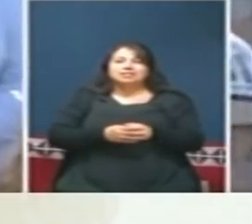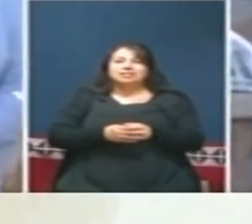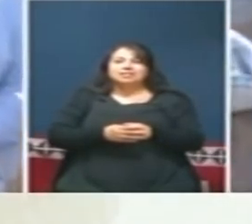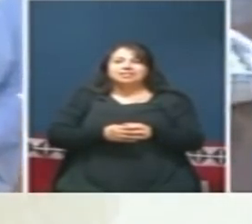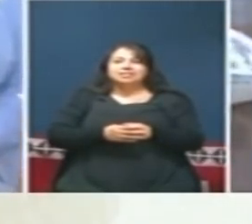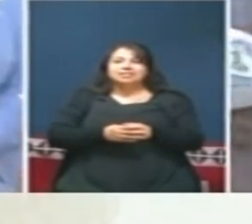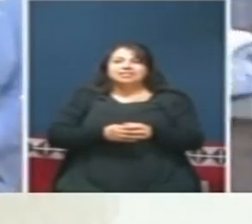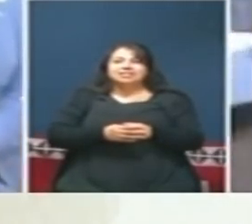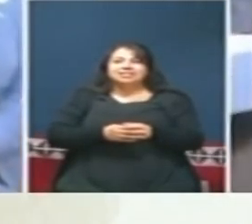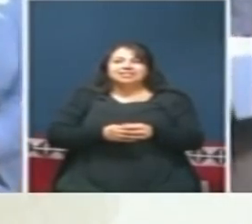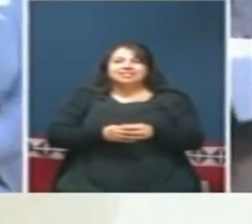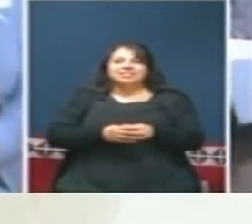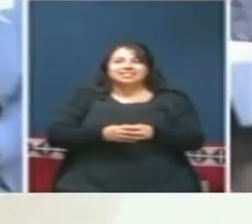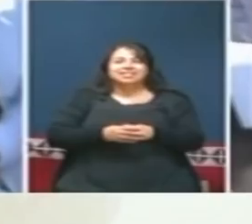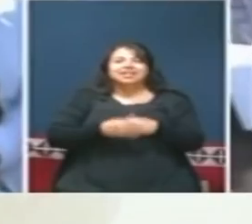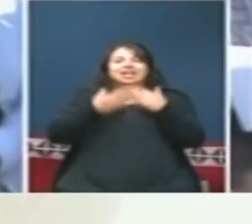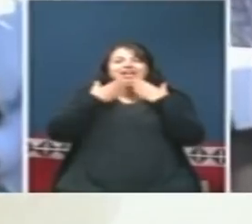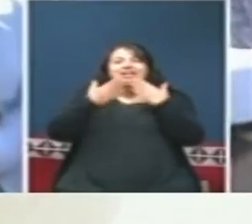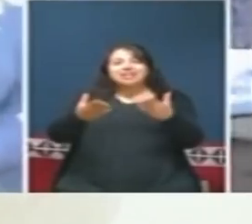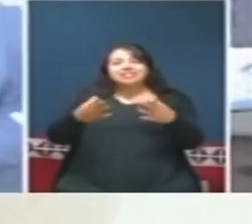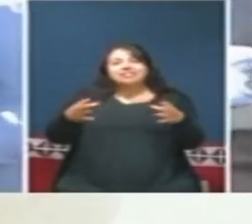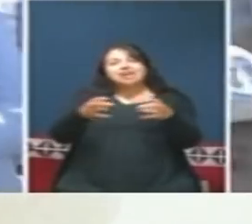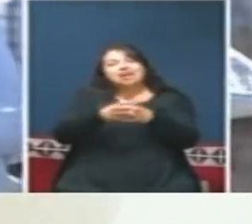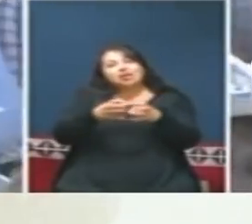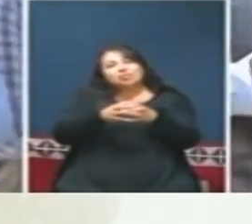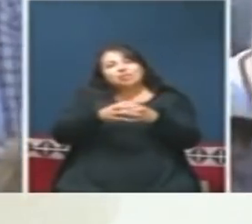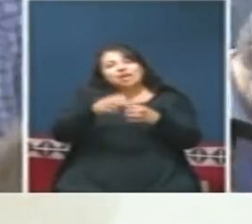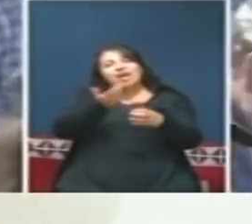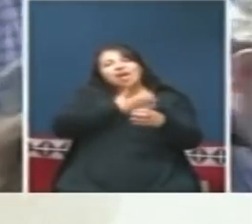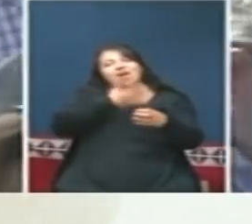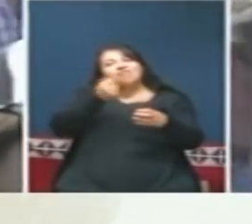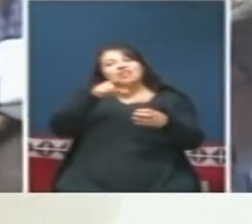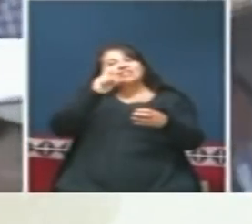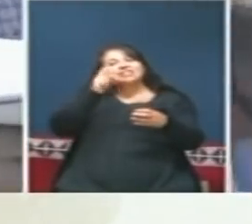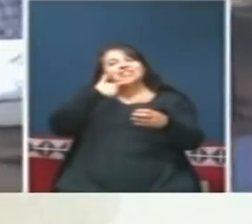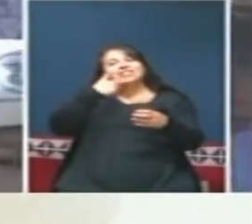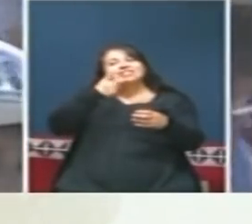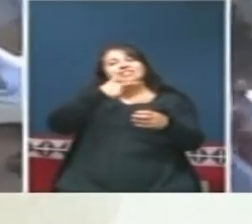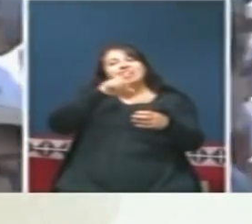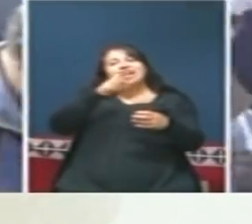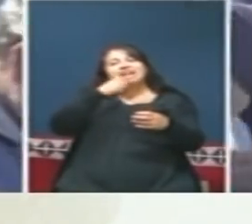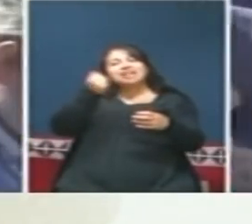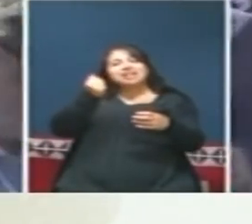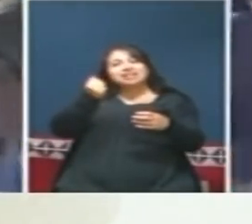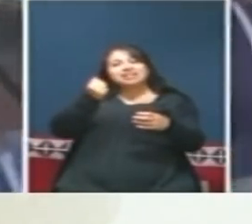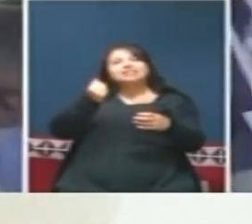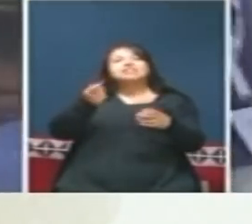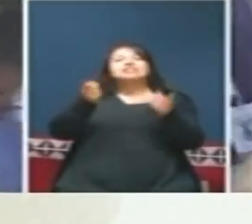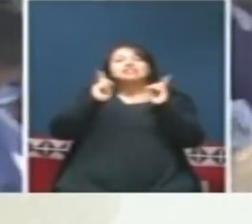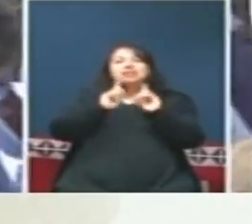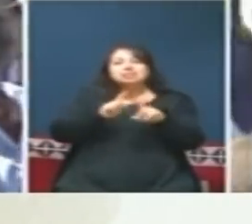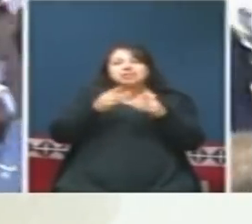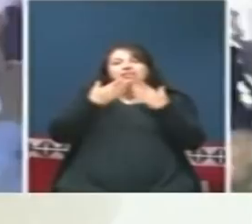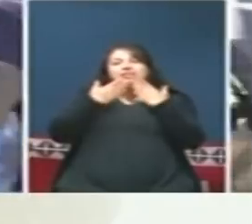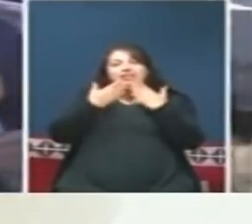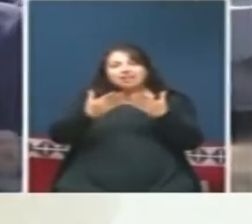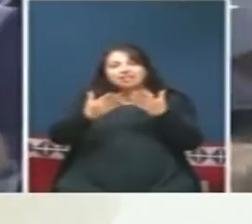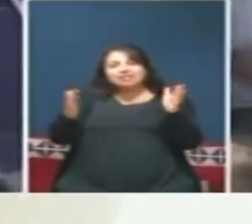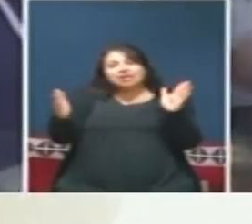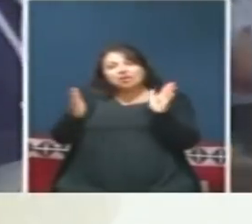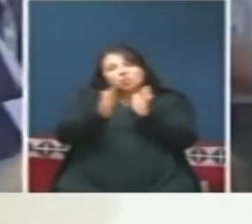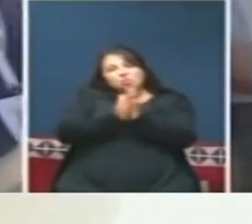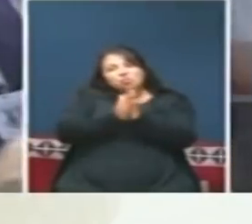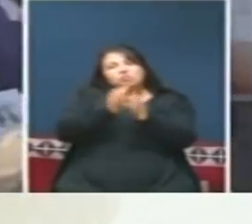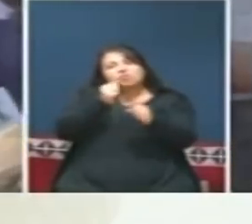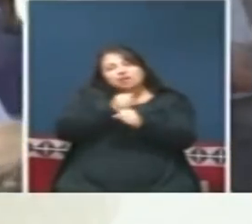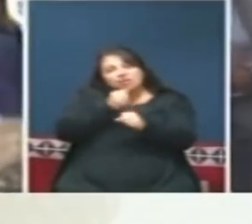Gracias a la comunidad franciscana de los frailes conventuales, con quienes se ha trabajado de un modo muy estrecho en todo